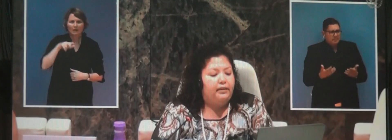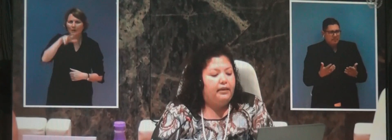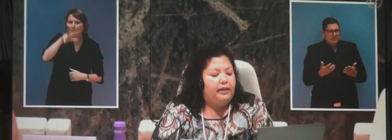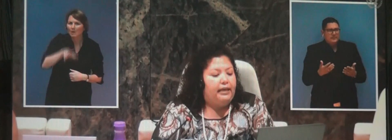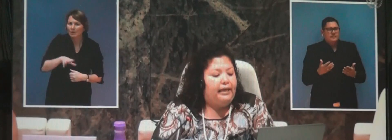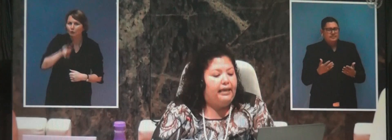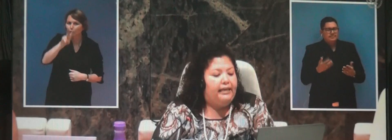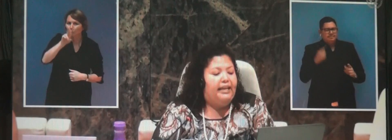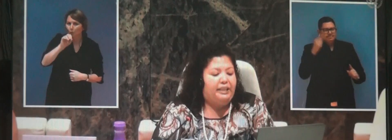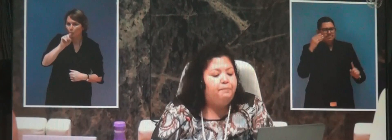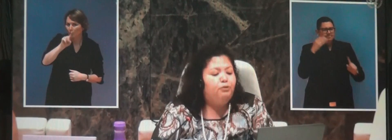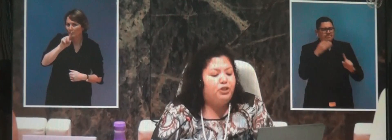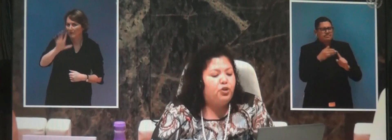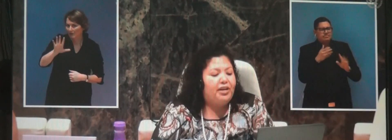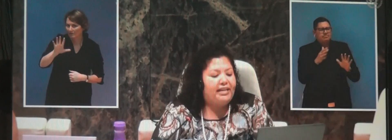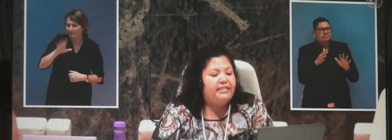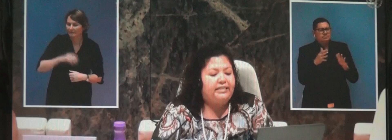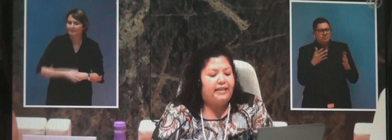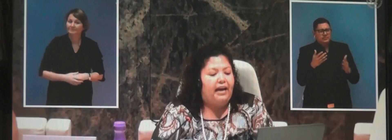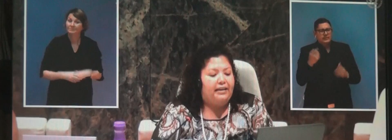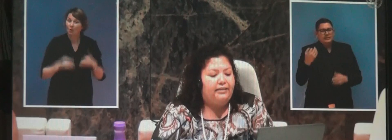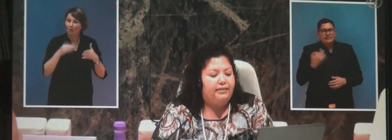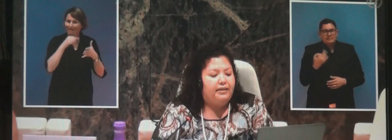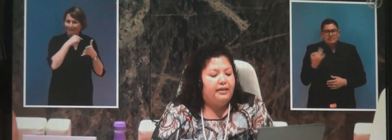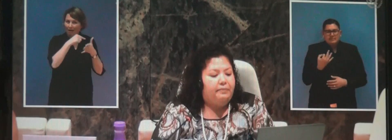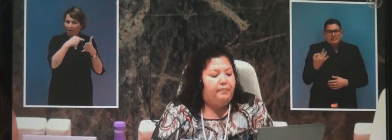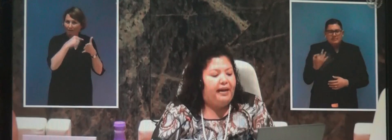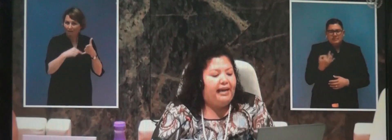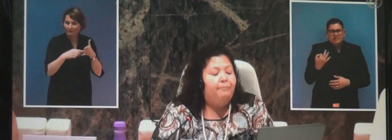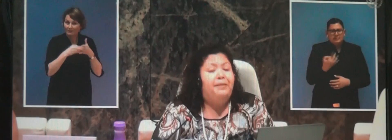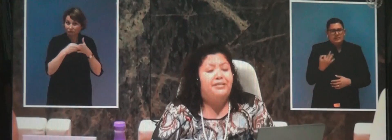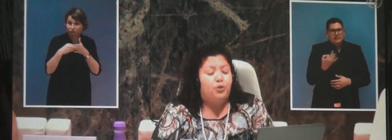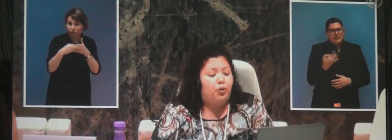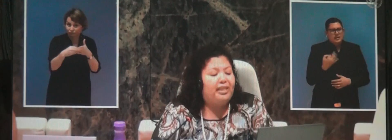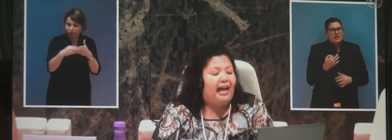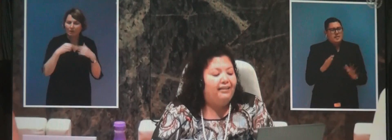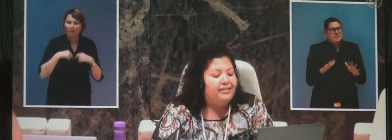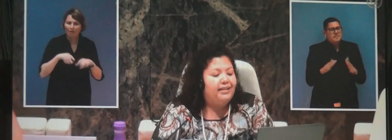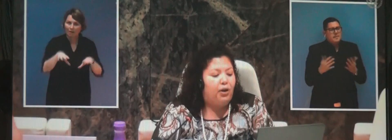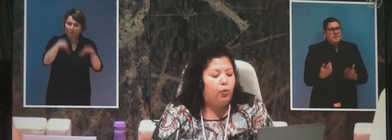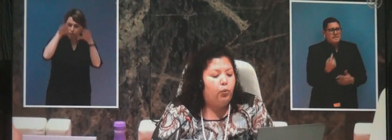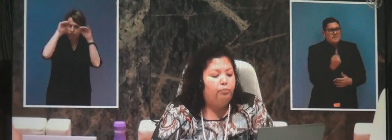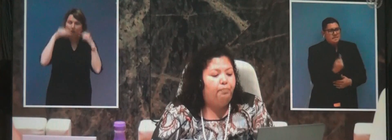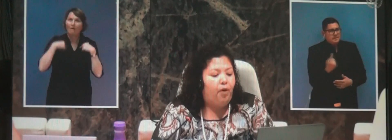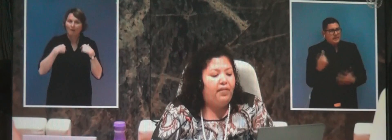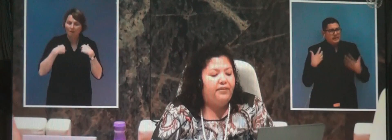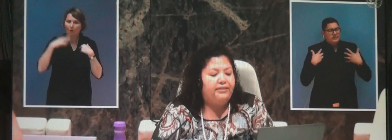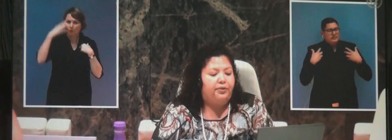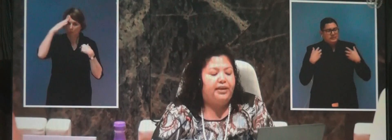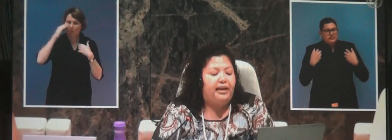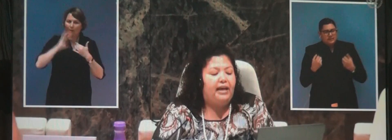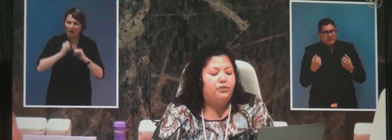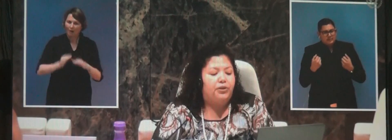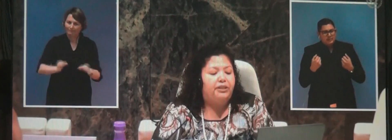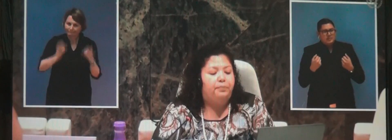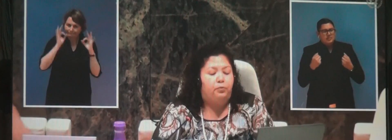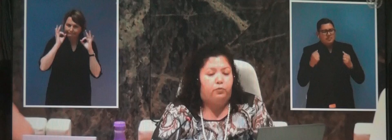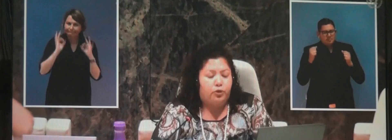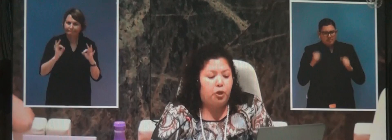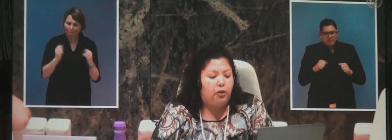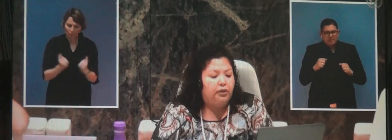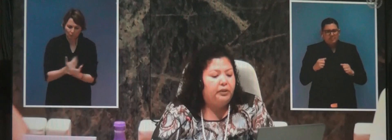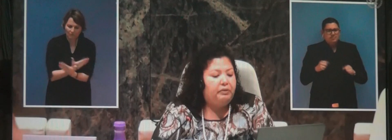establecer las disposiciones necesarias para que el personal de salud pueda desarrollar las acciones